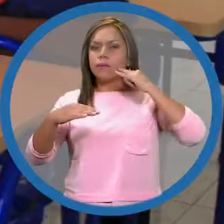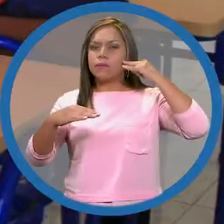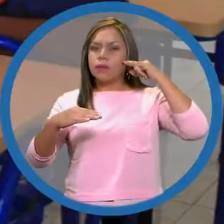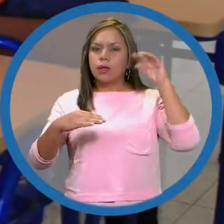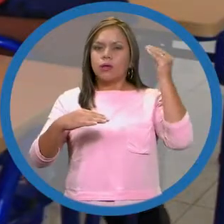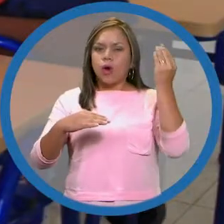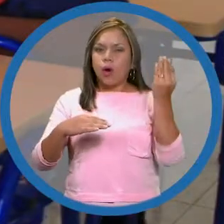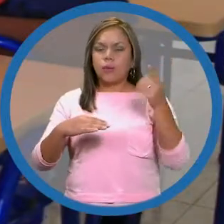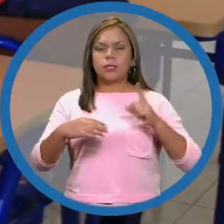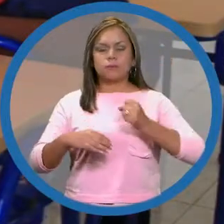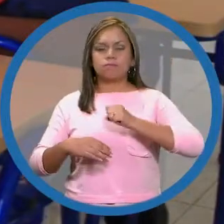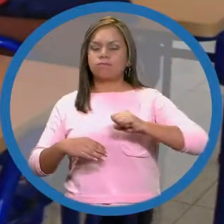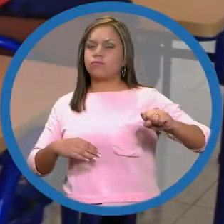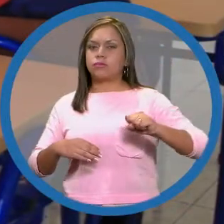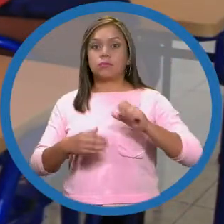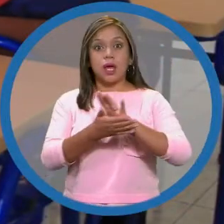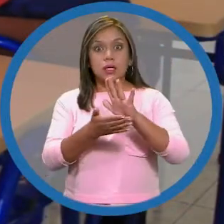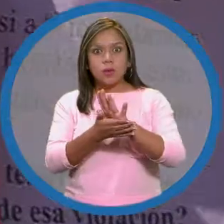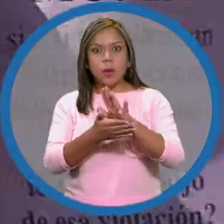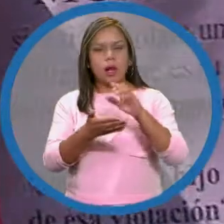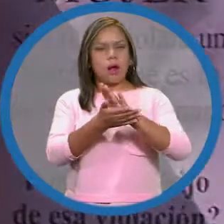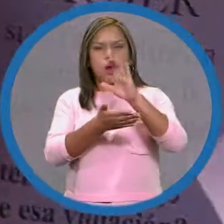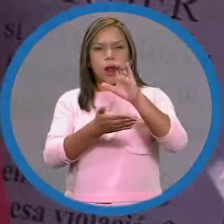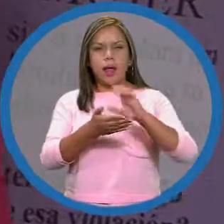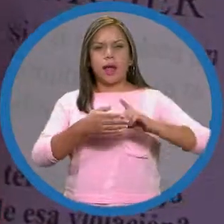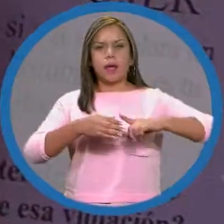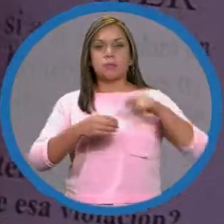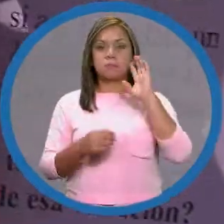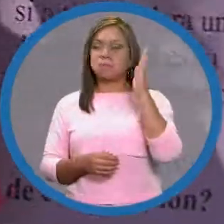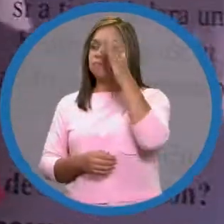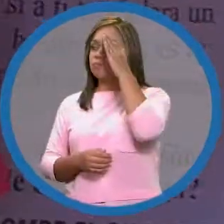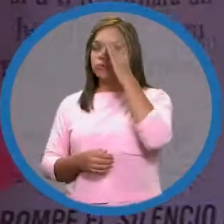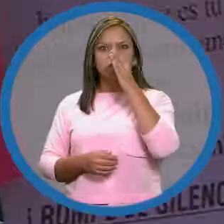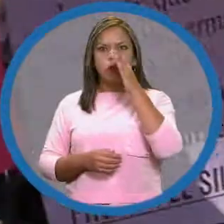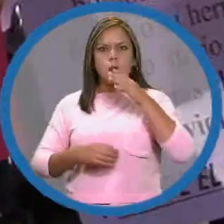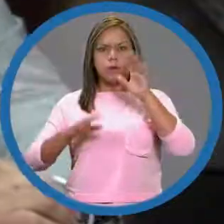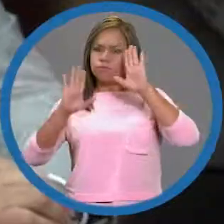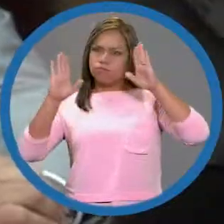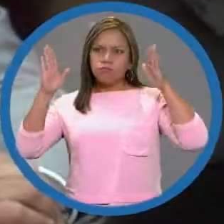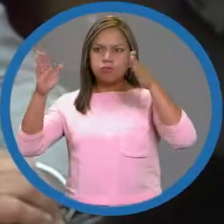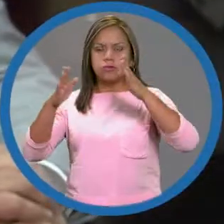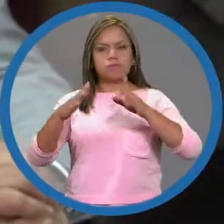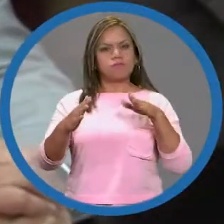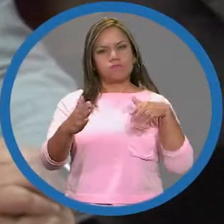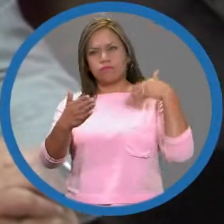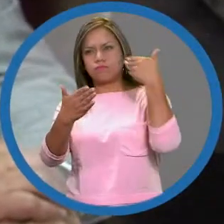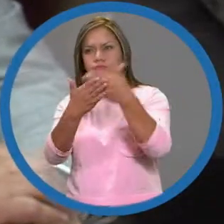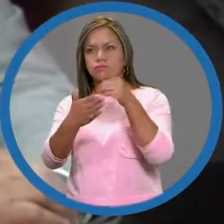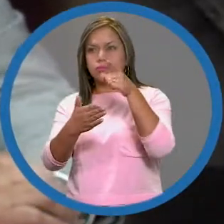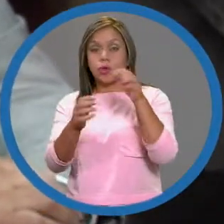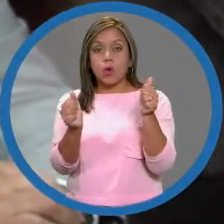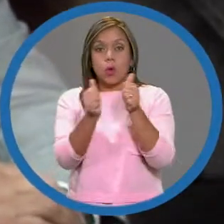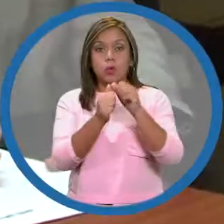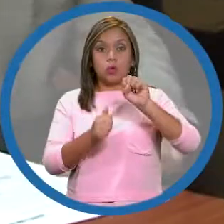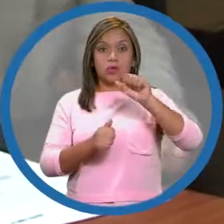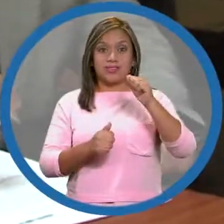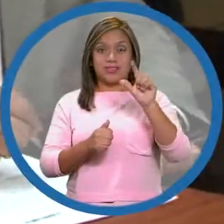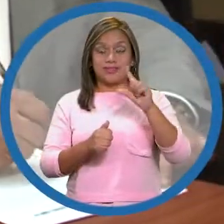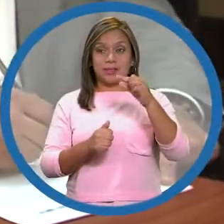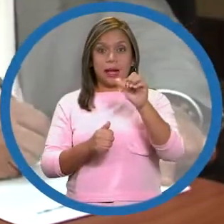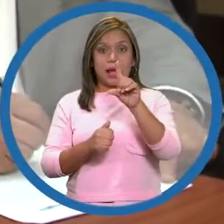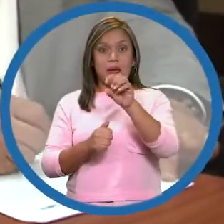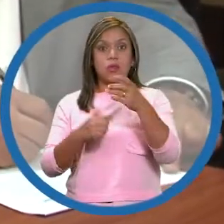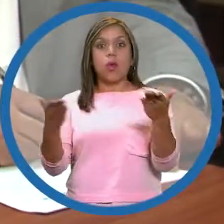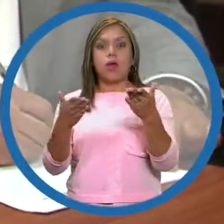niños, niñas y jóvenes en escuelas y colegios quede sin sanción. Acudió a la Fiscalía junto a Silvia Salgado